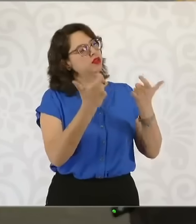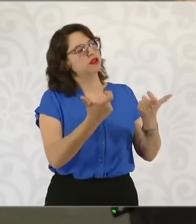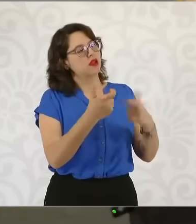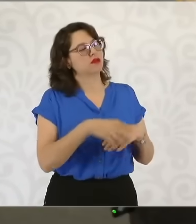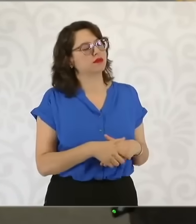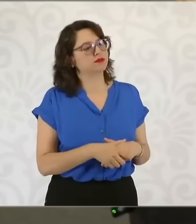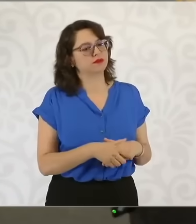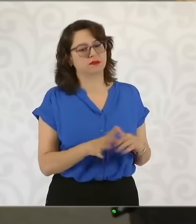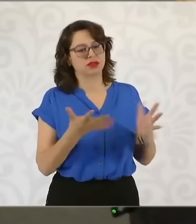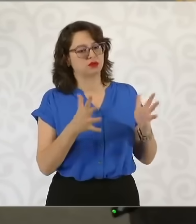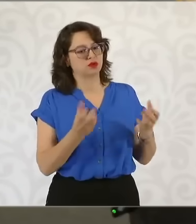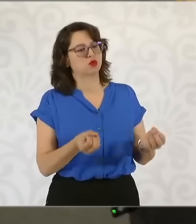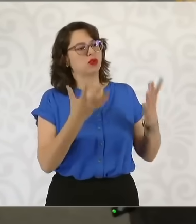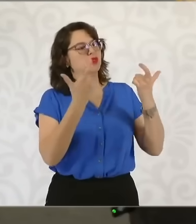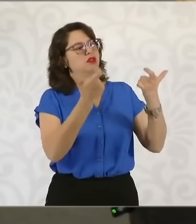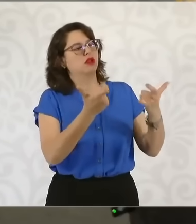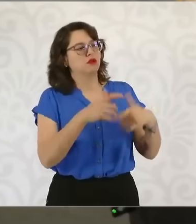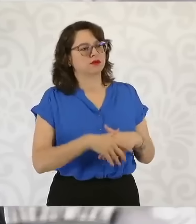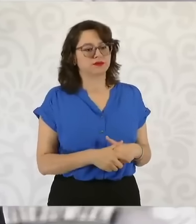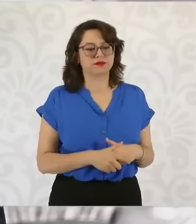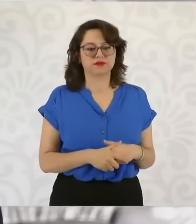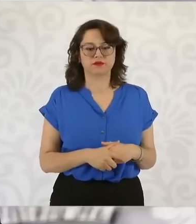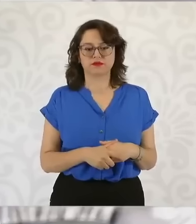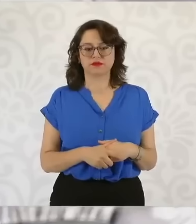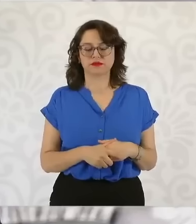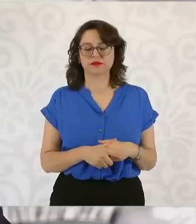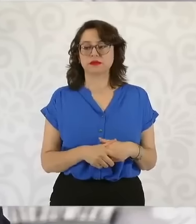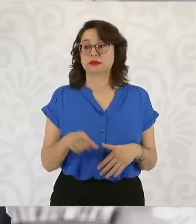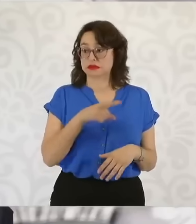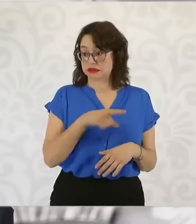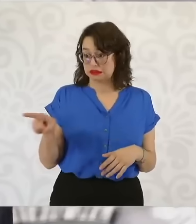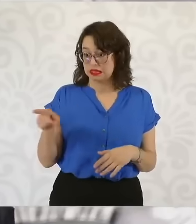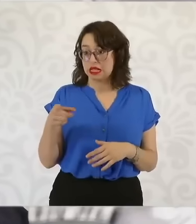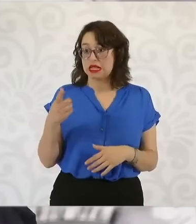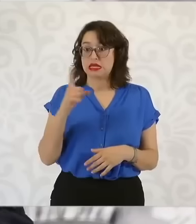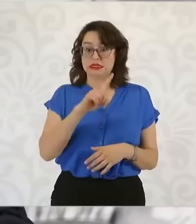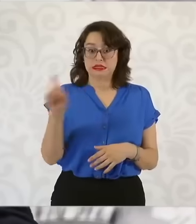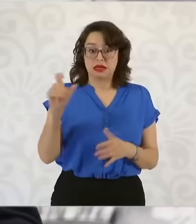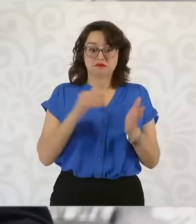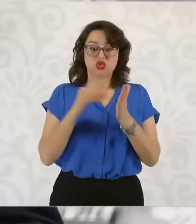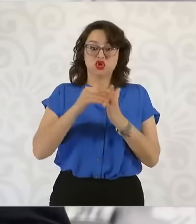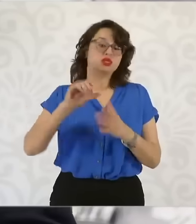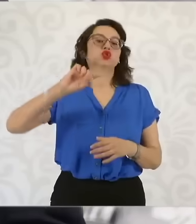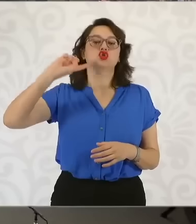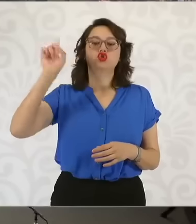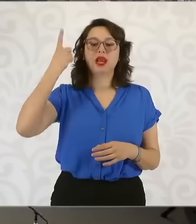hablando? ¿De qué cantidad estamos hablando? Estamos hablando para esas empresas $100 millones,